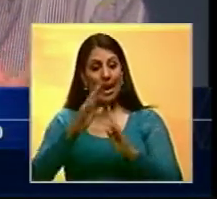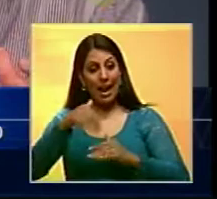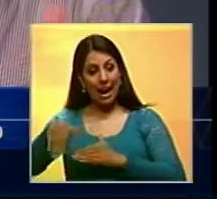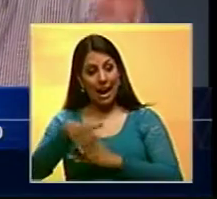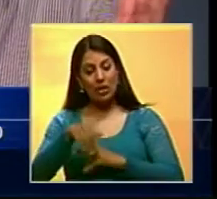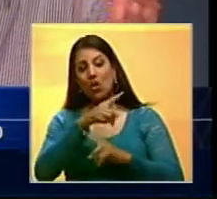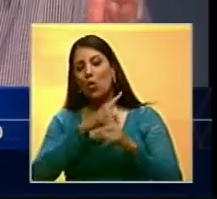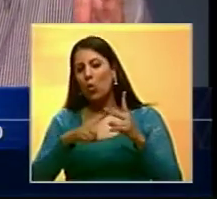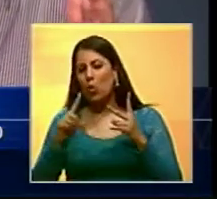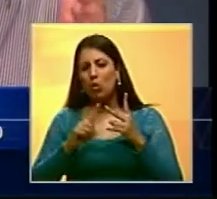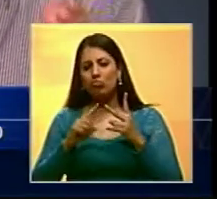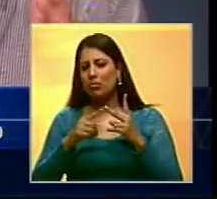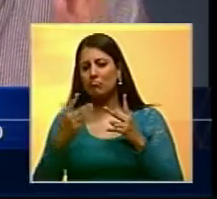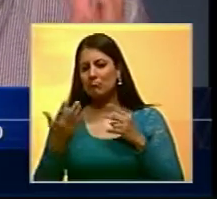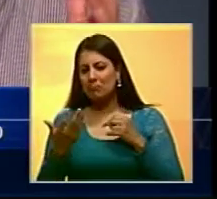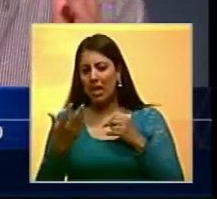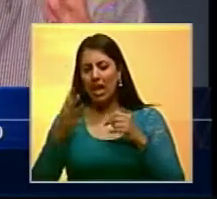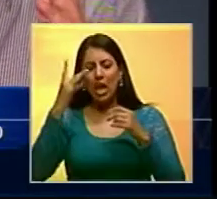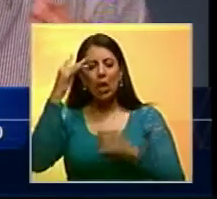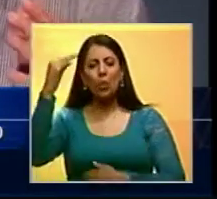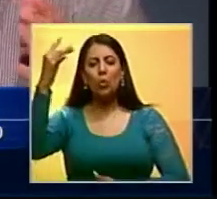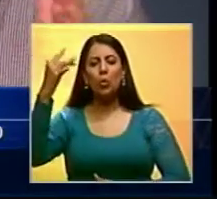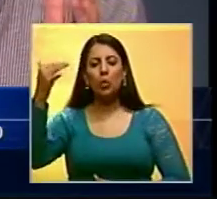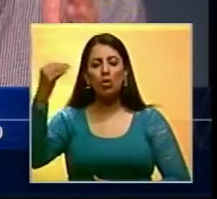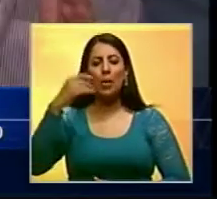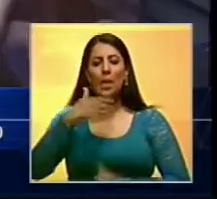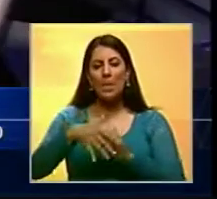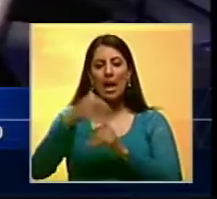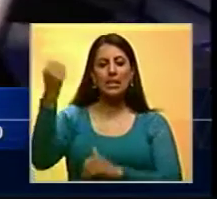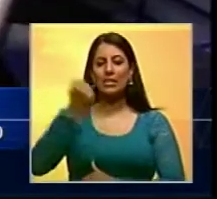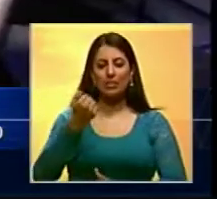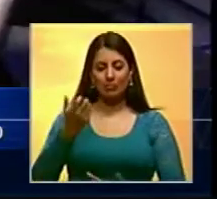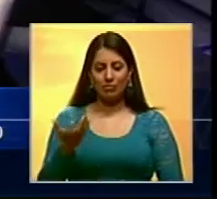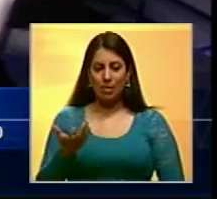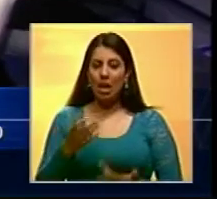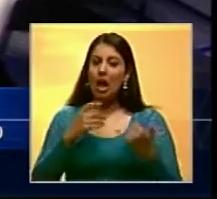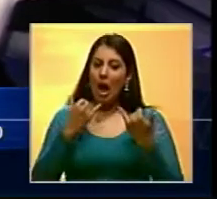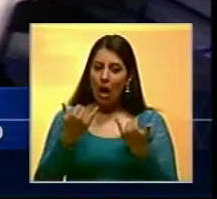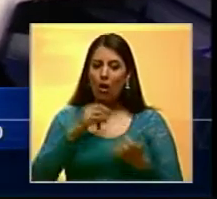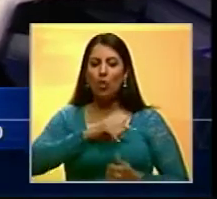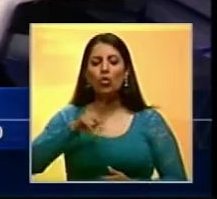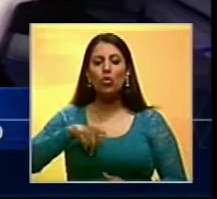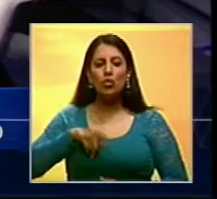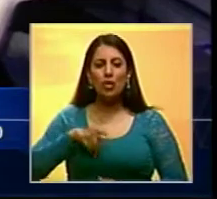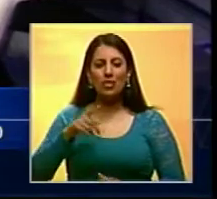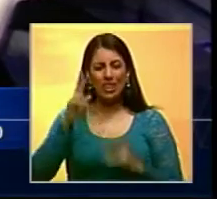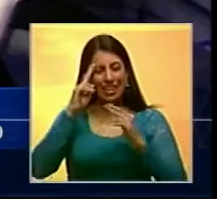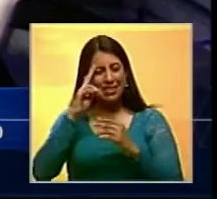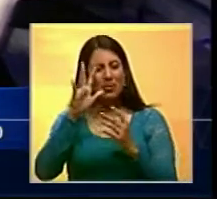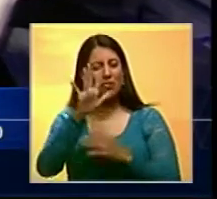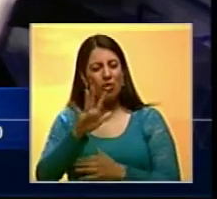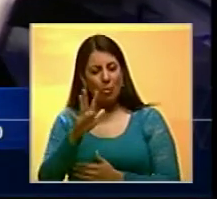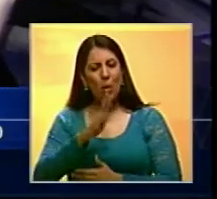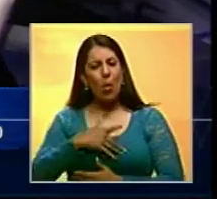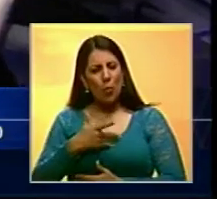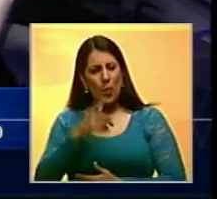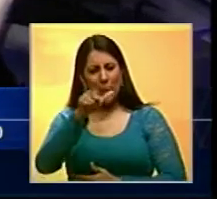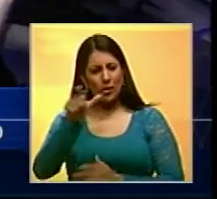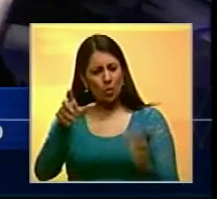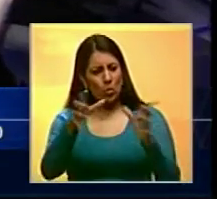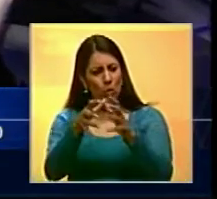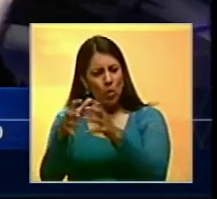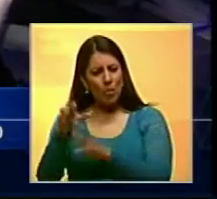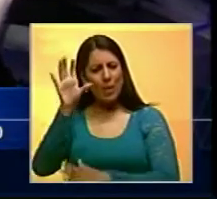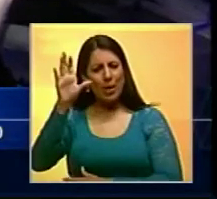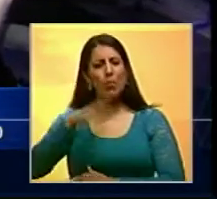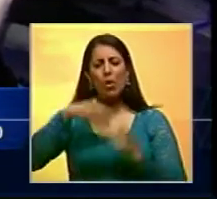calle y otra cosa es la ilusión de una marcha suicida. Yo creo que aquí hay razones de sobra para que todos los sectores del país